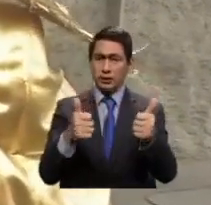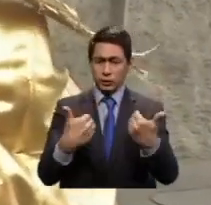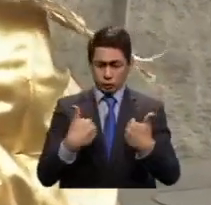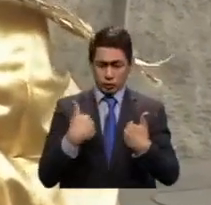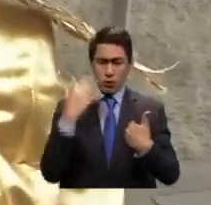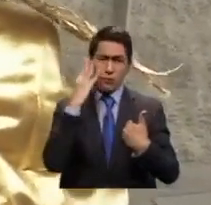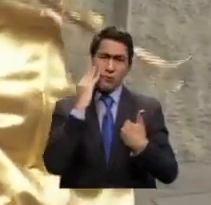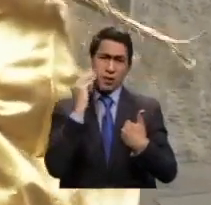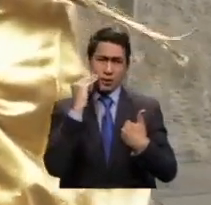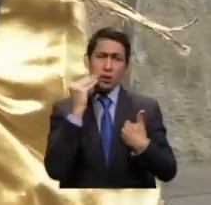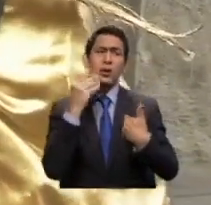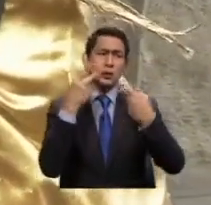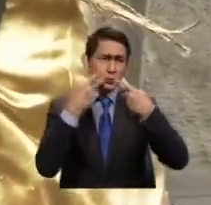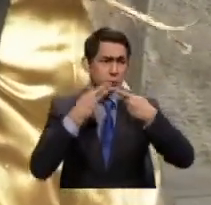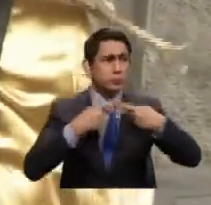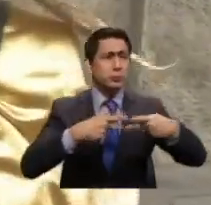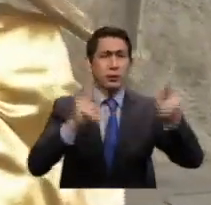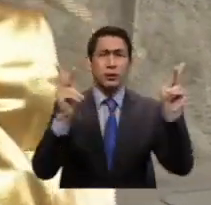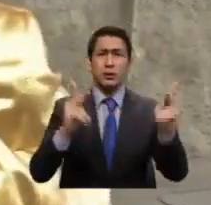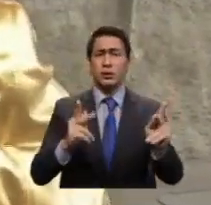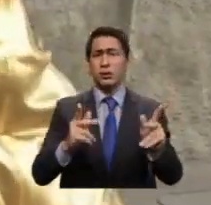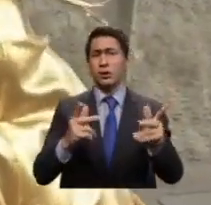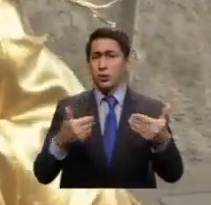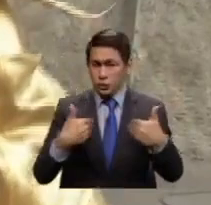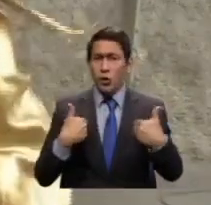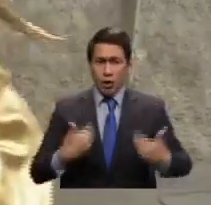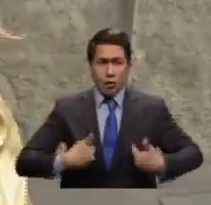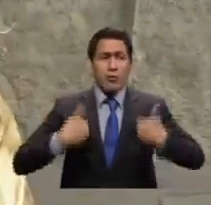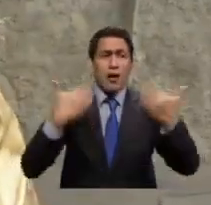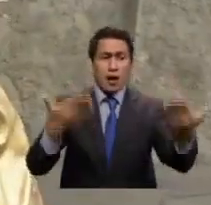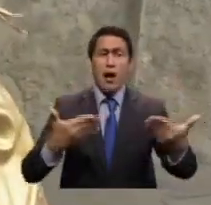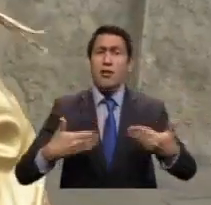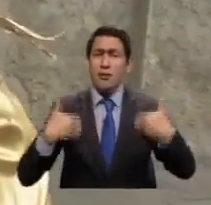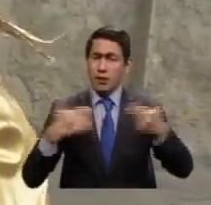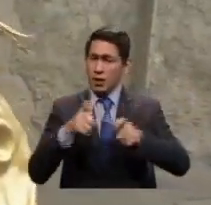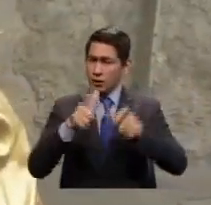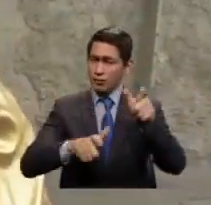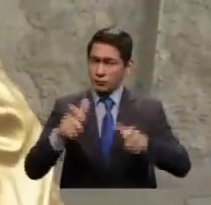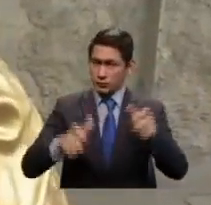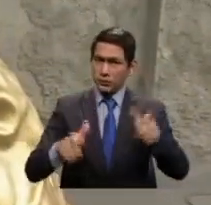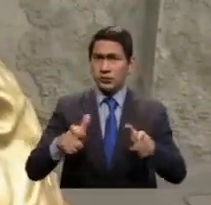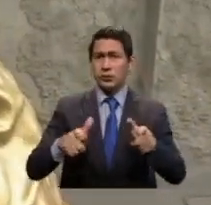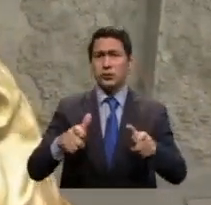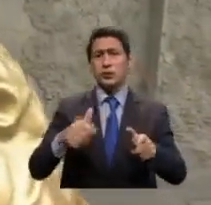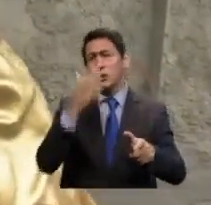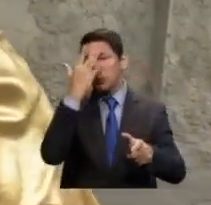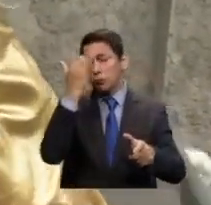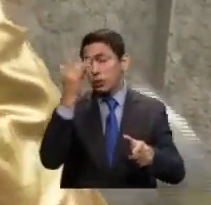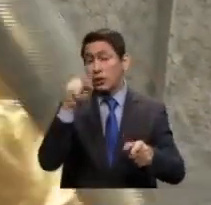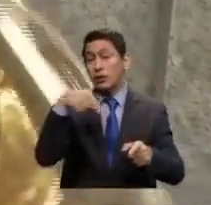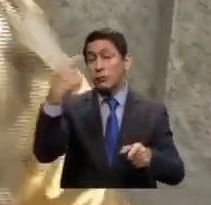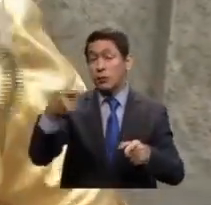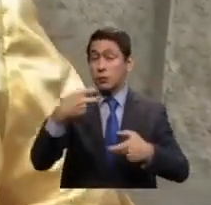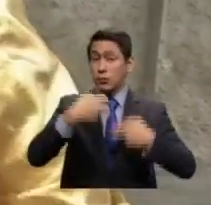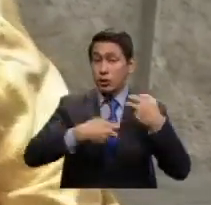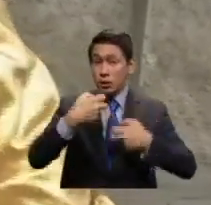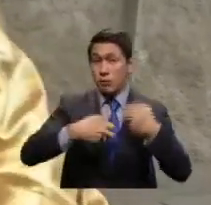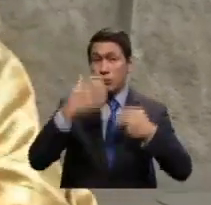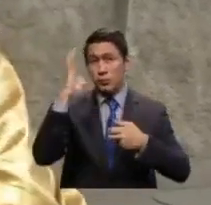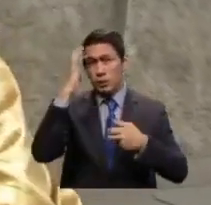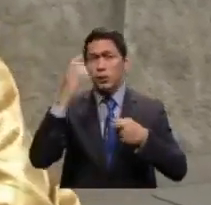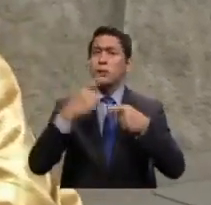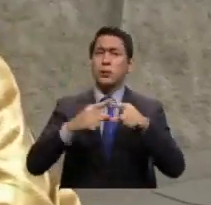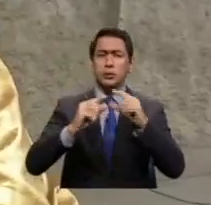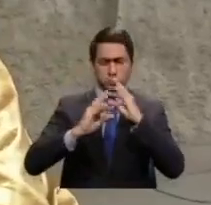Dios le ha dado, ¿no? Alegrar los corazones, así sea por un poquitico, porque después vienen los problemas y el estrés y la depresión, pero la musiquita siempre...